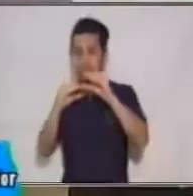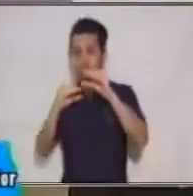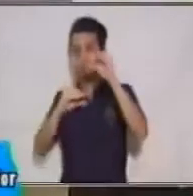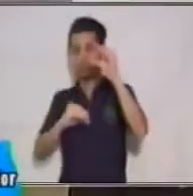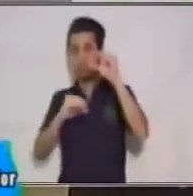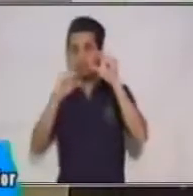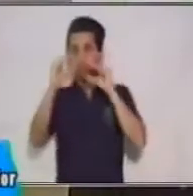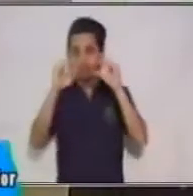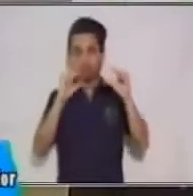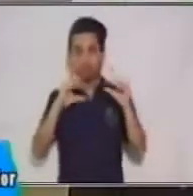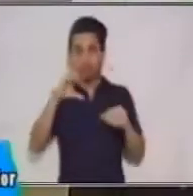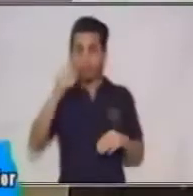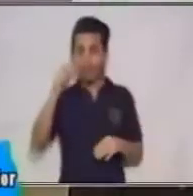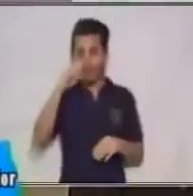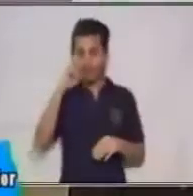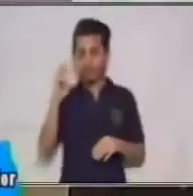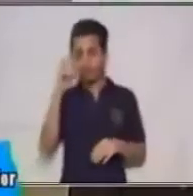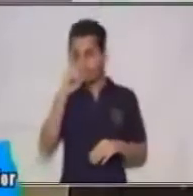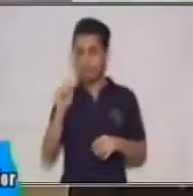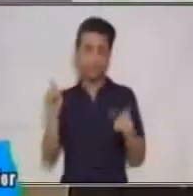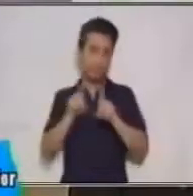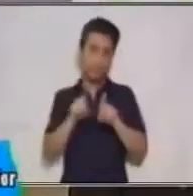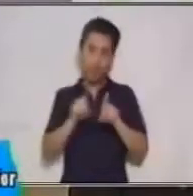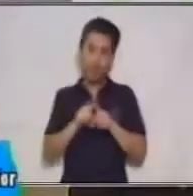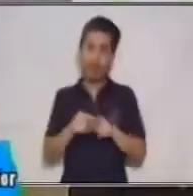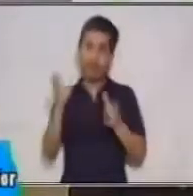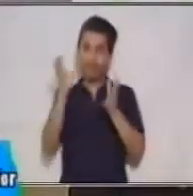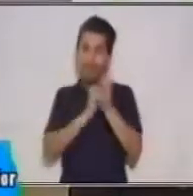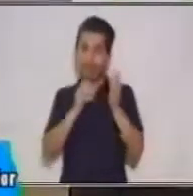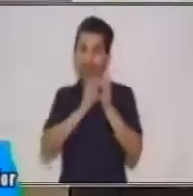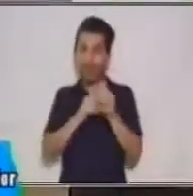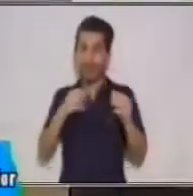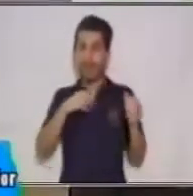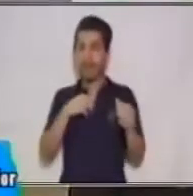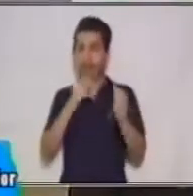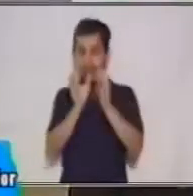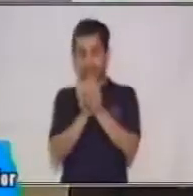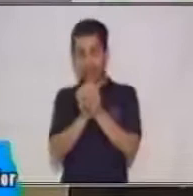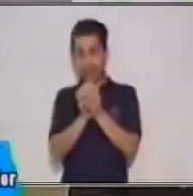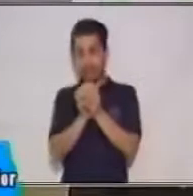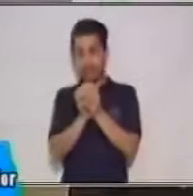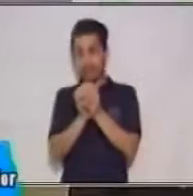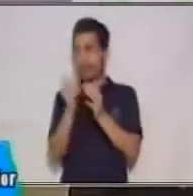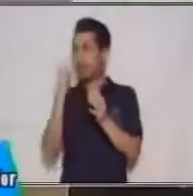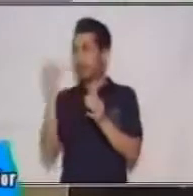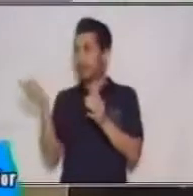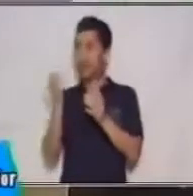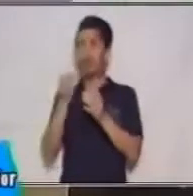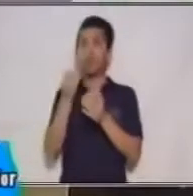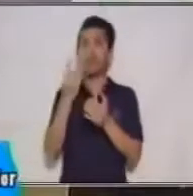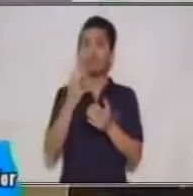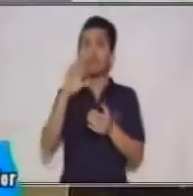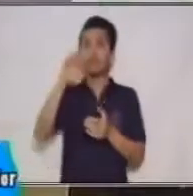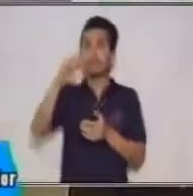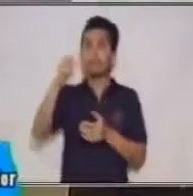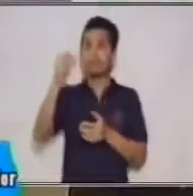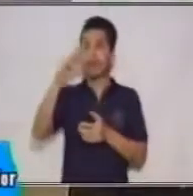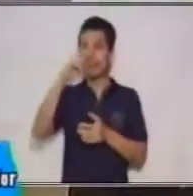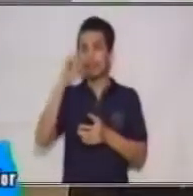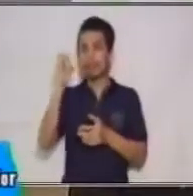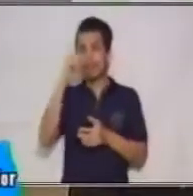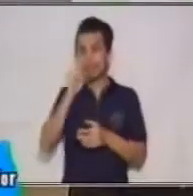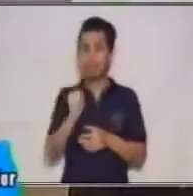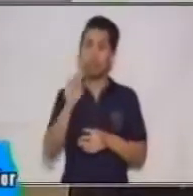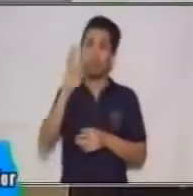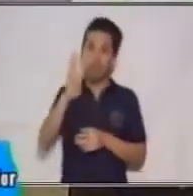unidad, como la naranja. Por ejemplo, si yo estaba trabajando con esa silueta, ¿en cuántas partes lo dividí? En